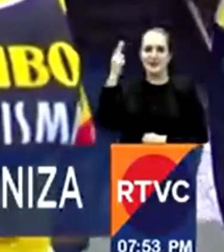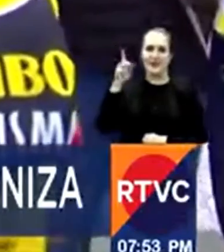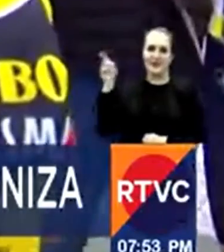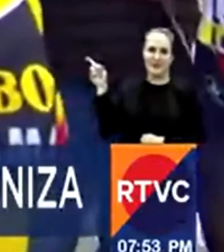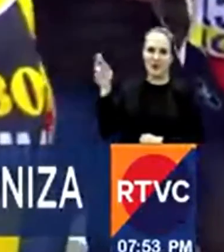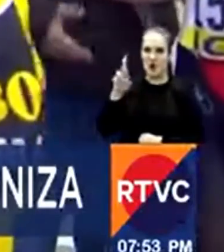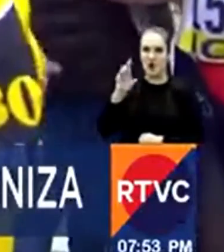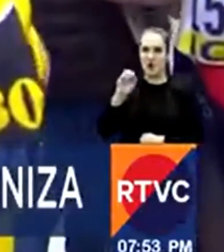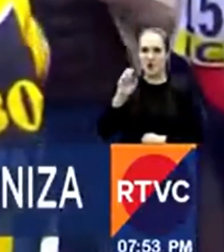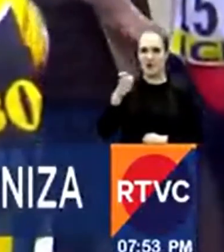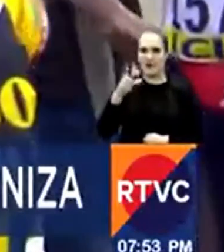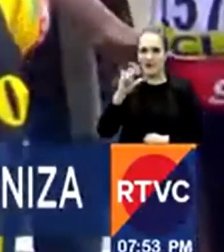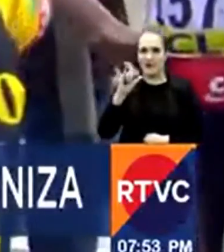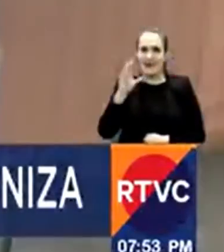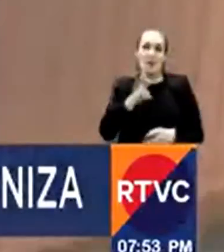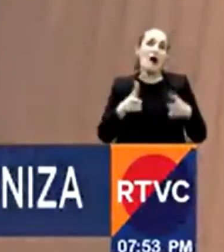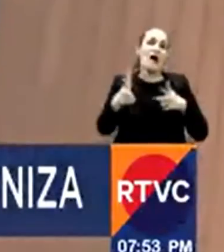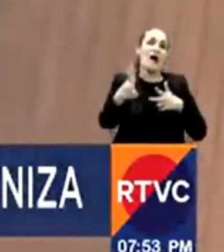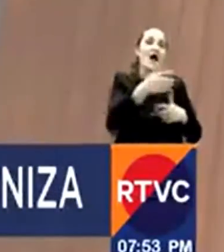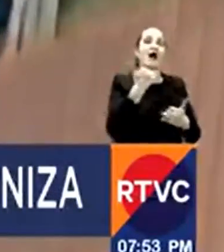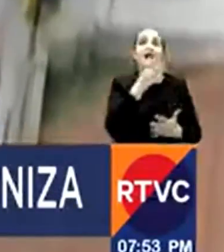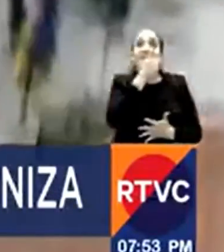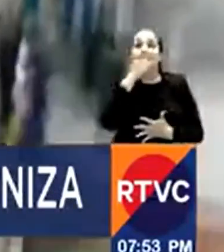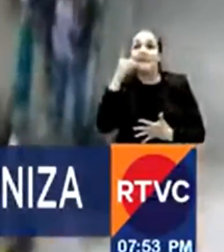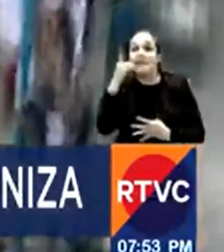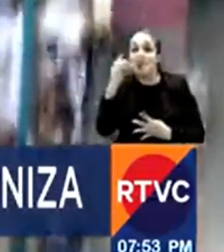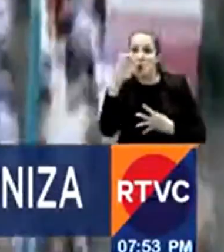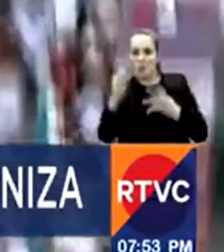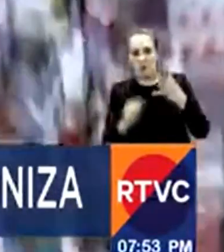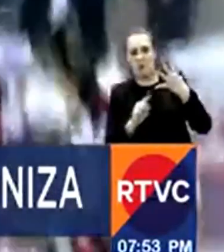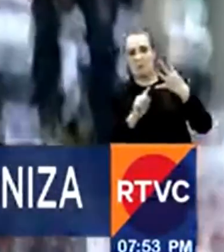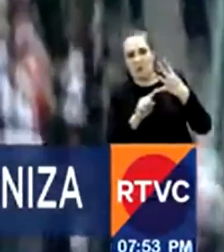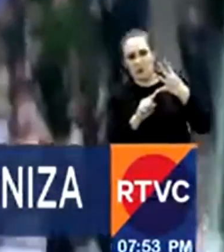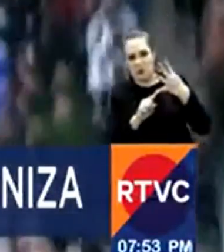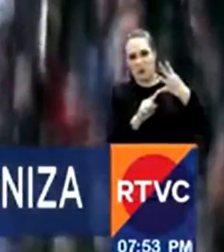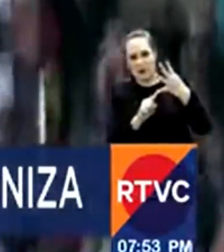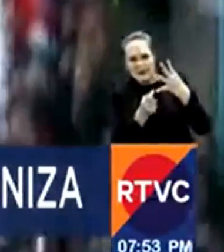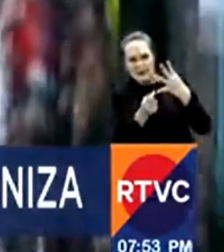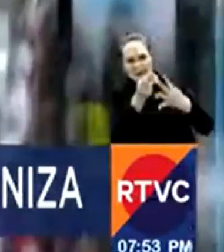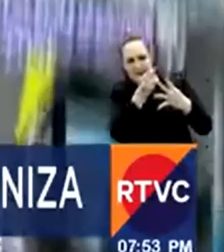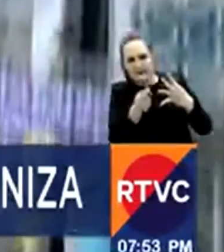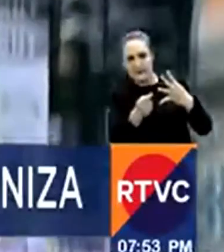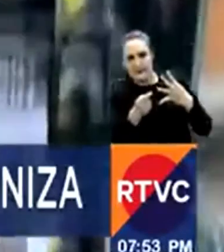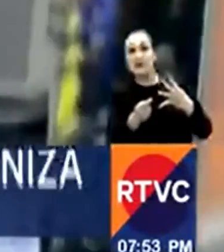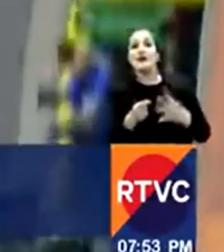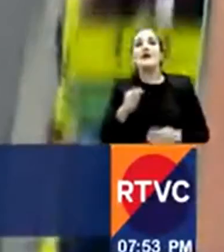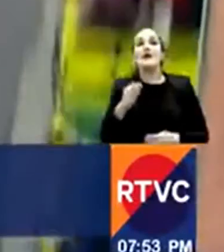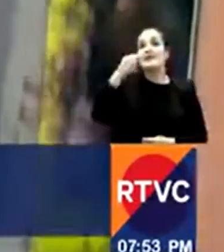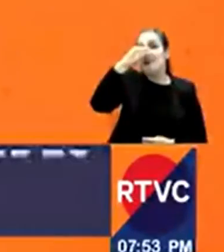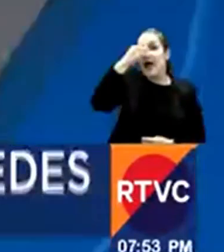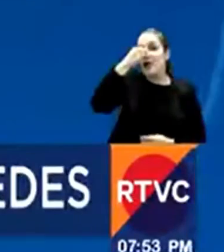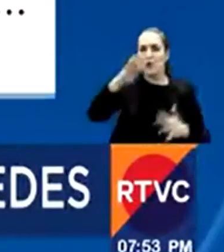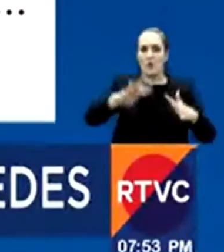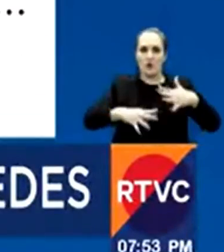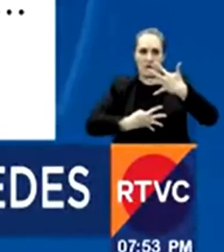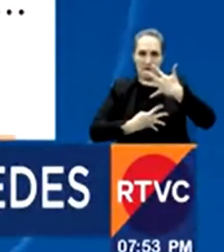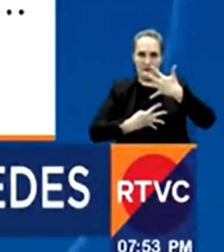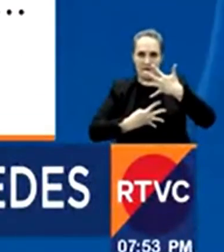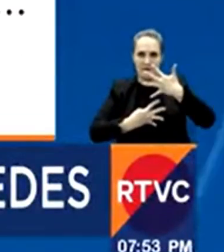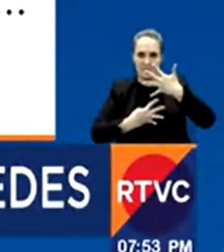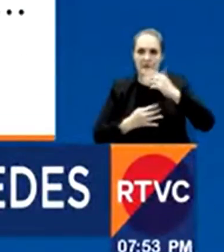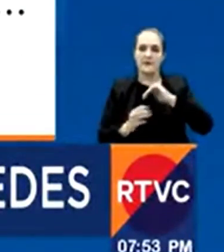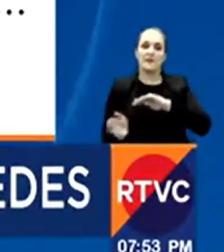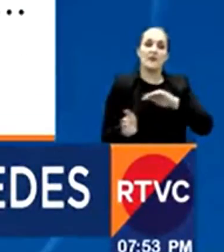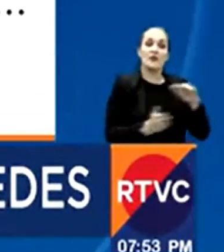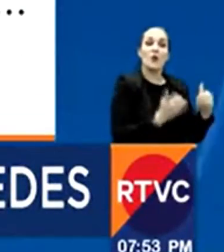Roglič. Martínez se ubica cuarto en la general a 55 segundos de Roglič y Nairo Quintana es noveno. Cerramos